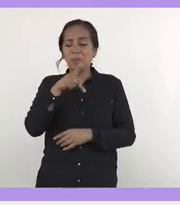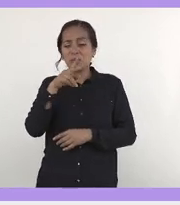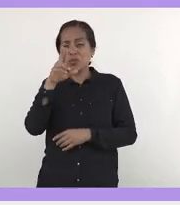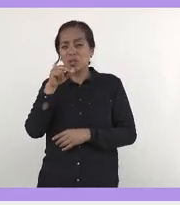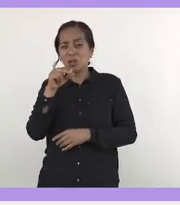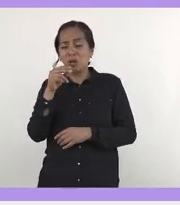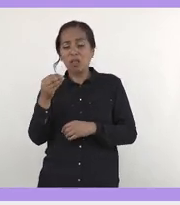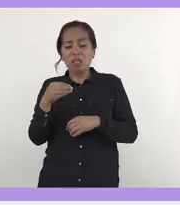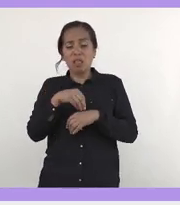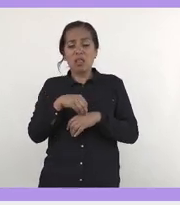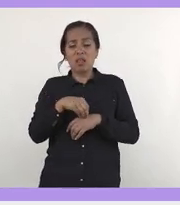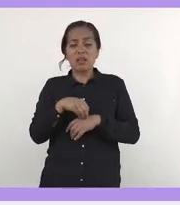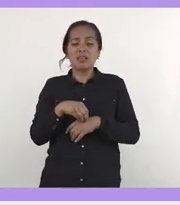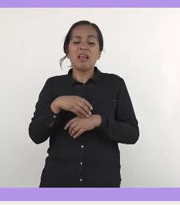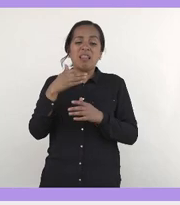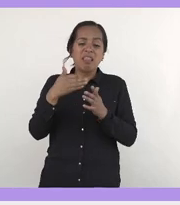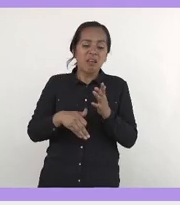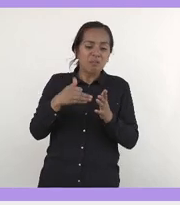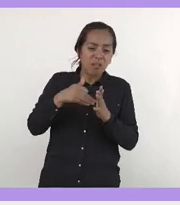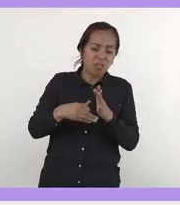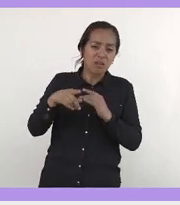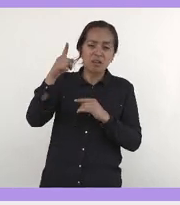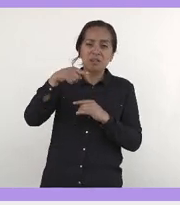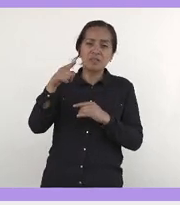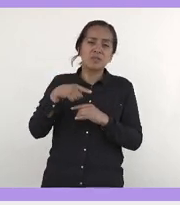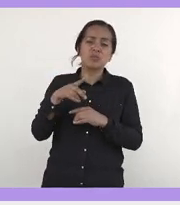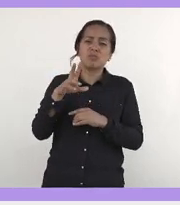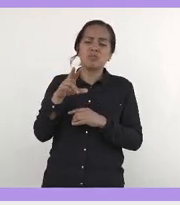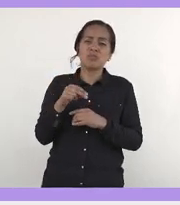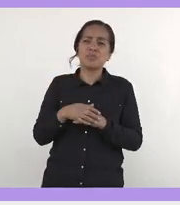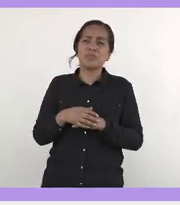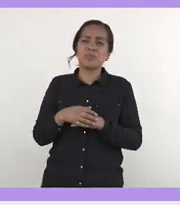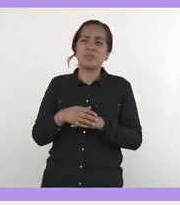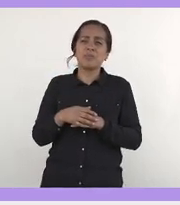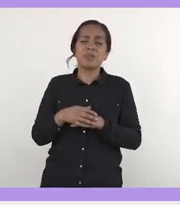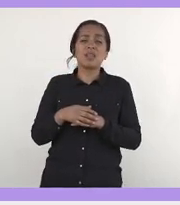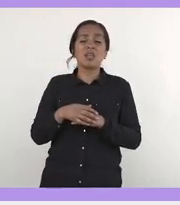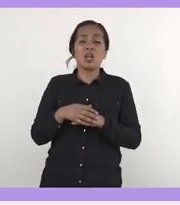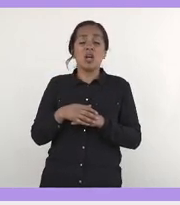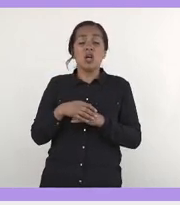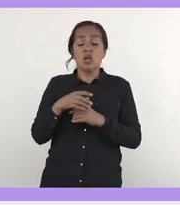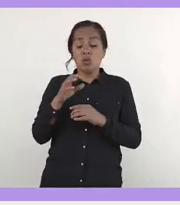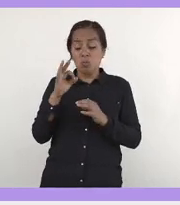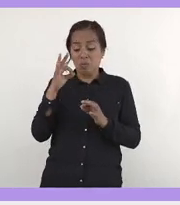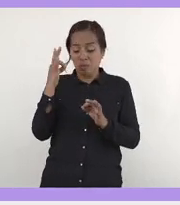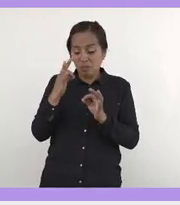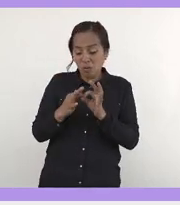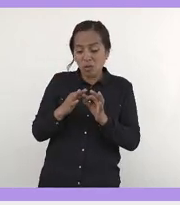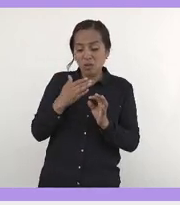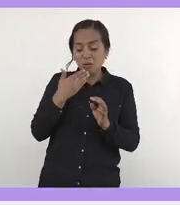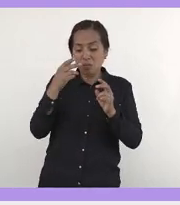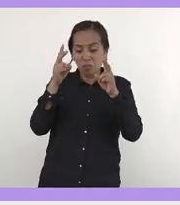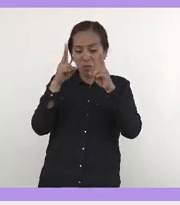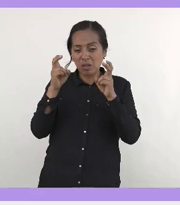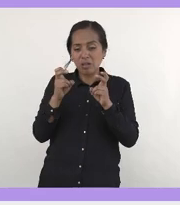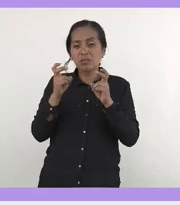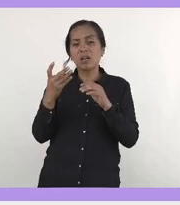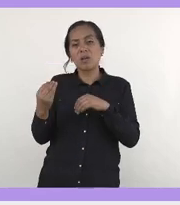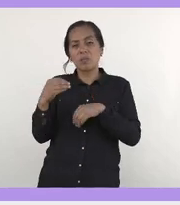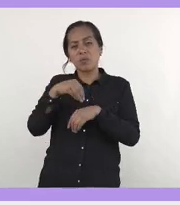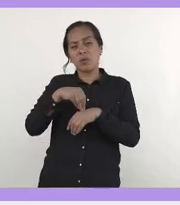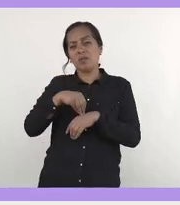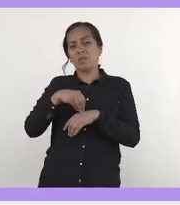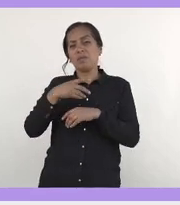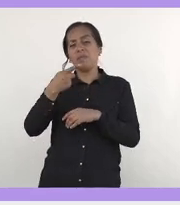se lo van a poner no les digan Ay te faltó el acento solo o sea porque en realidad lo correcto es no poner o sea lo correcto así entre comillas es no ponerlo Entonces